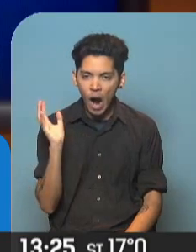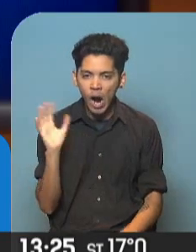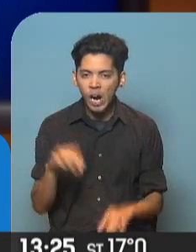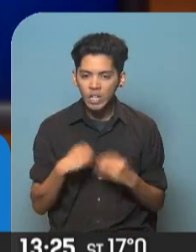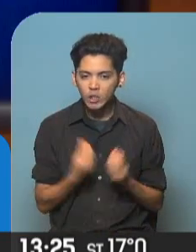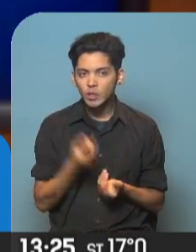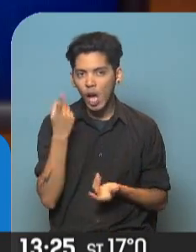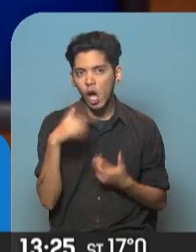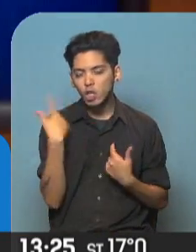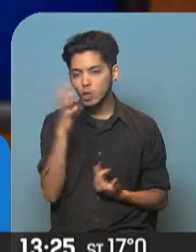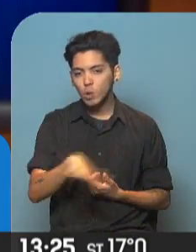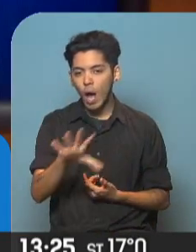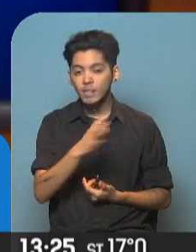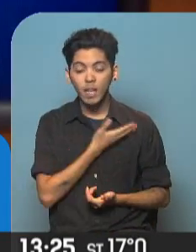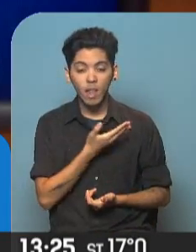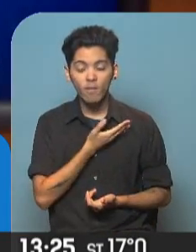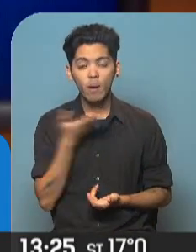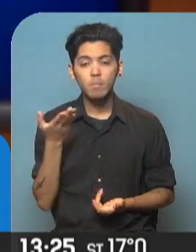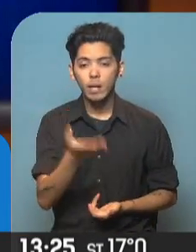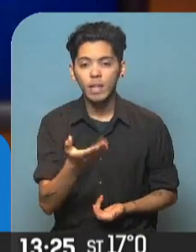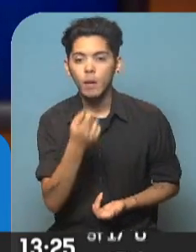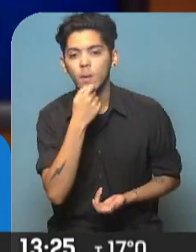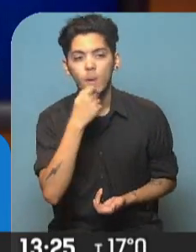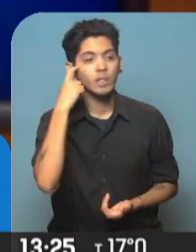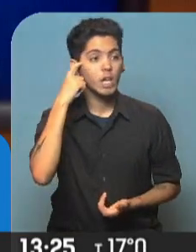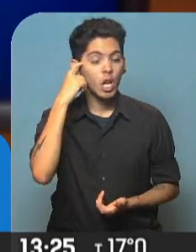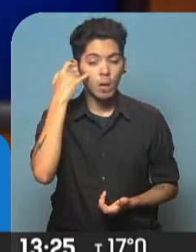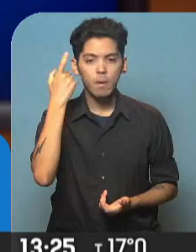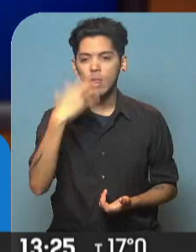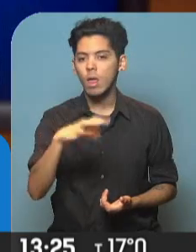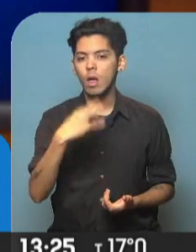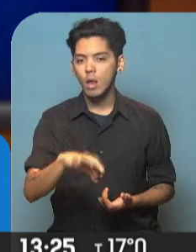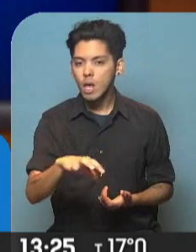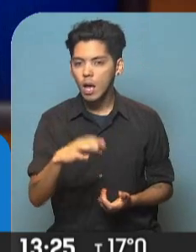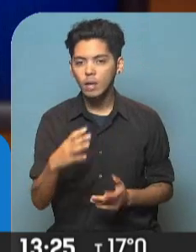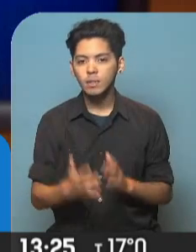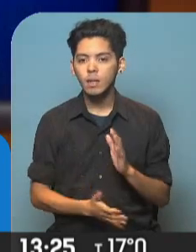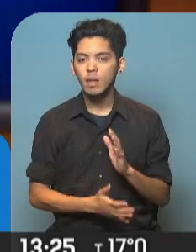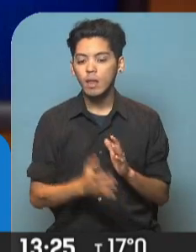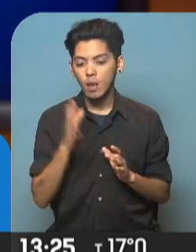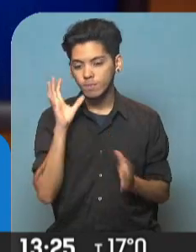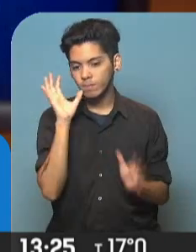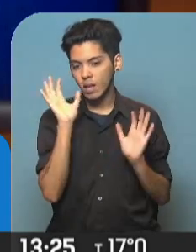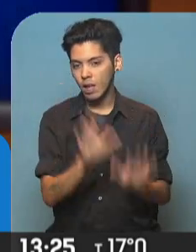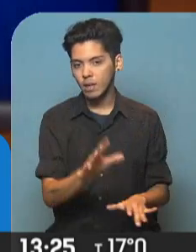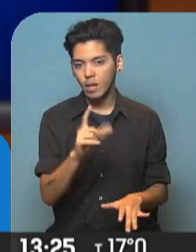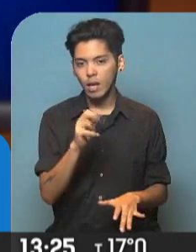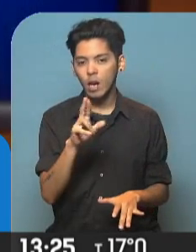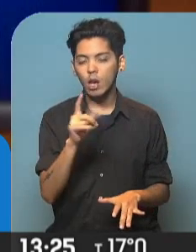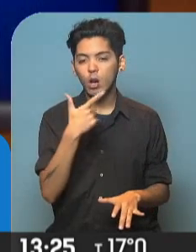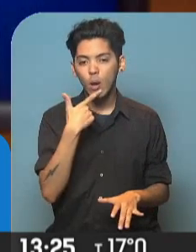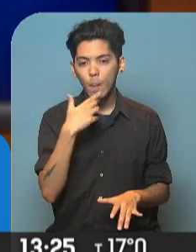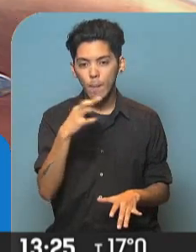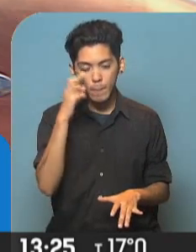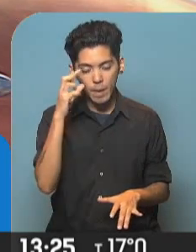horizontes. Hace poco estuve en Santa Fe, pedían una psicóloga, pero había que radicarse en Carlos Pellegrini, una localidad de la provincia de Santa Fe